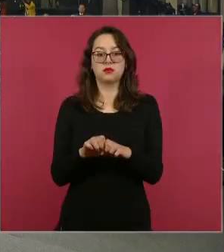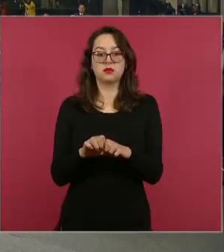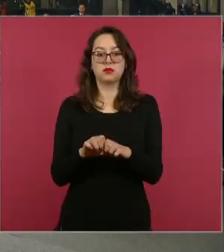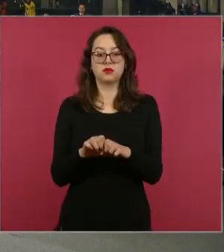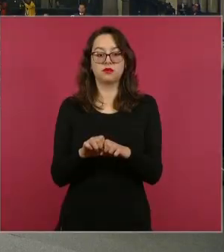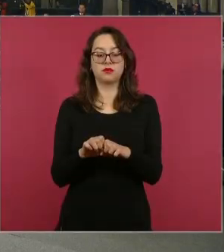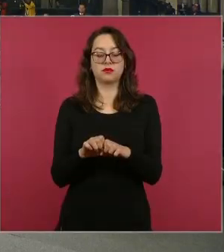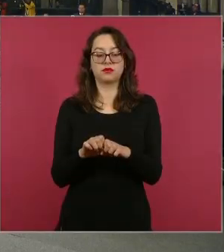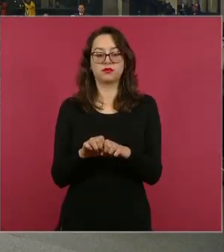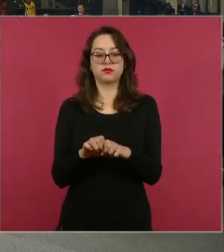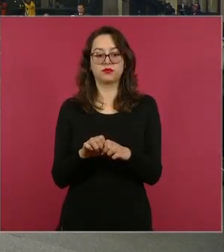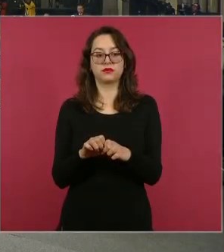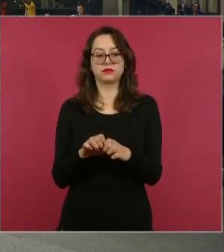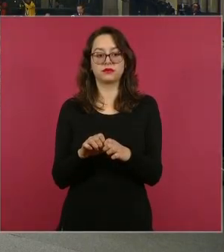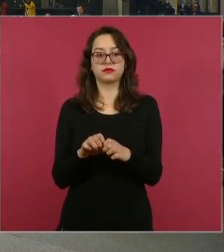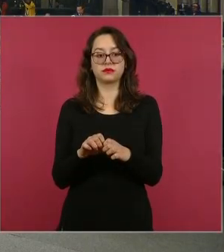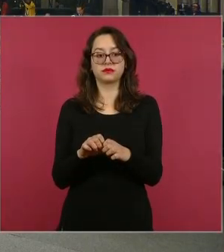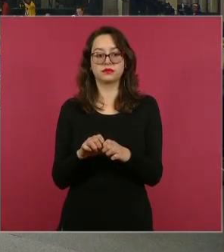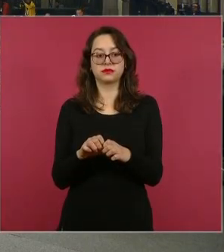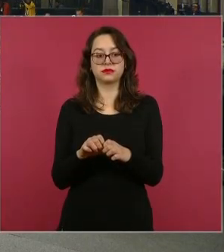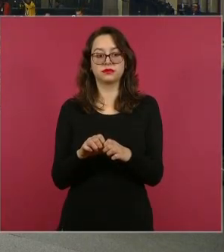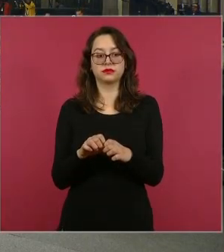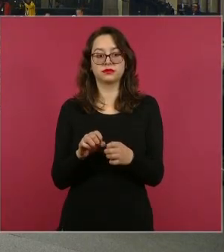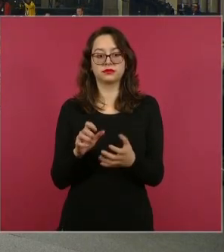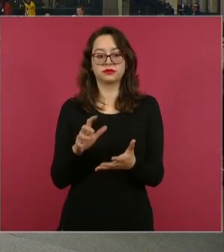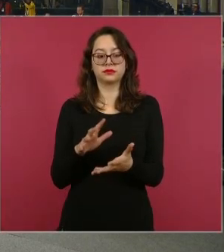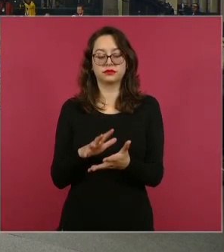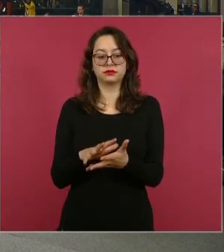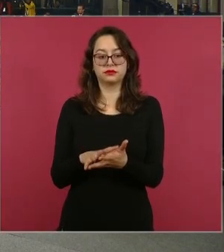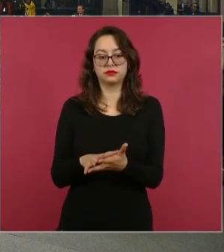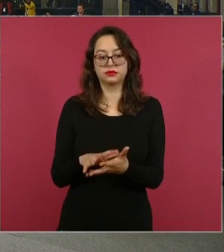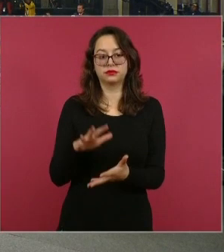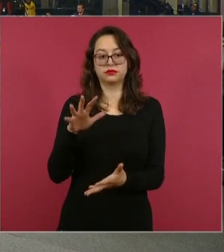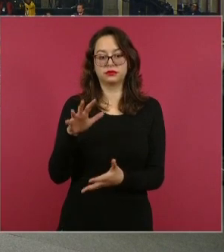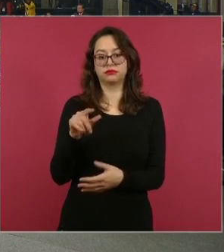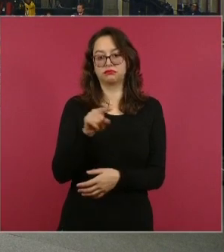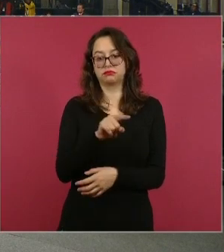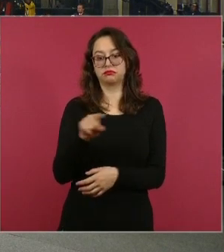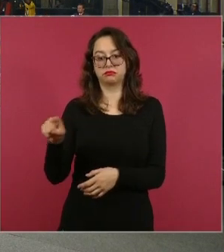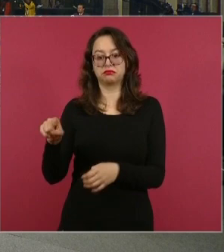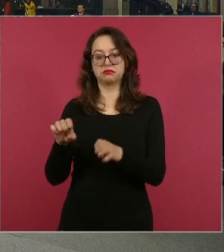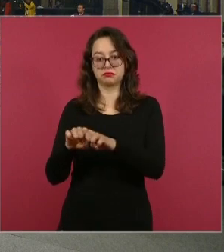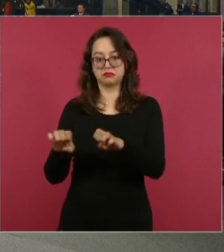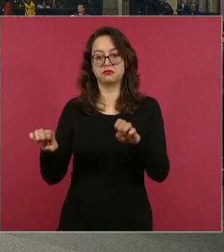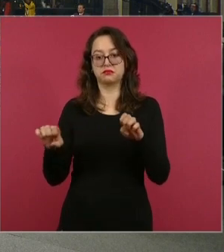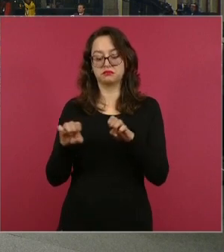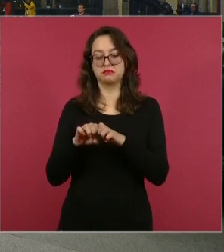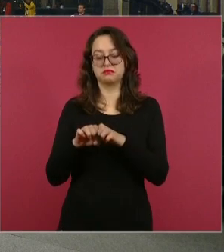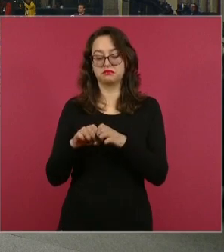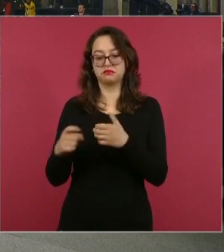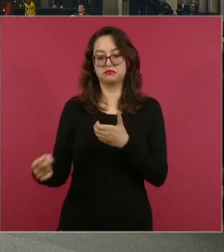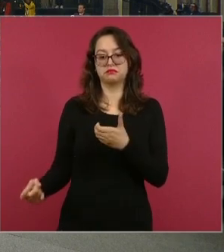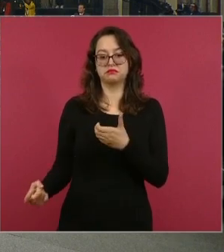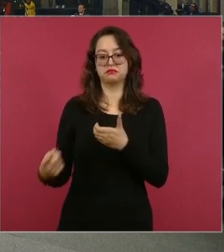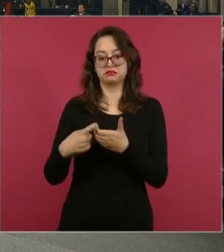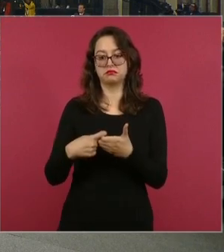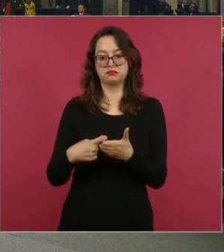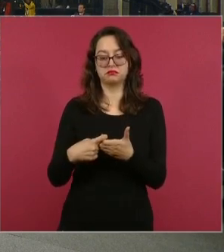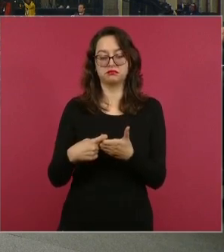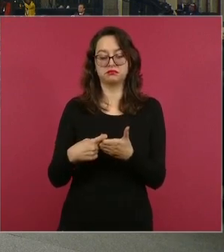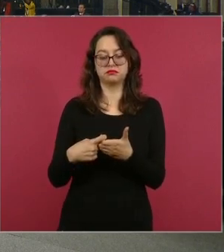gabinete la mayoría de los integrantes del gabinete del Gobierno